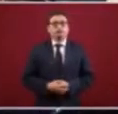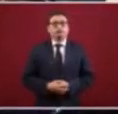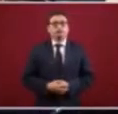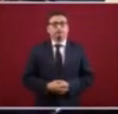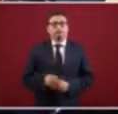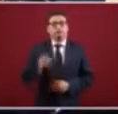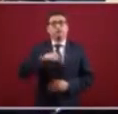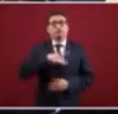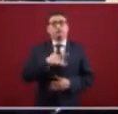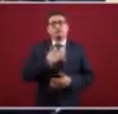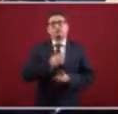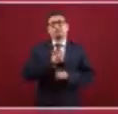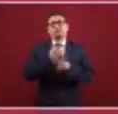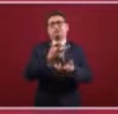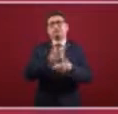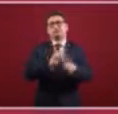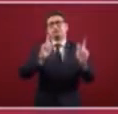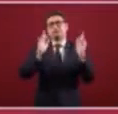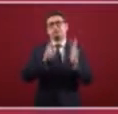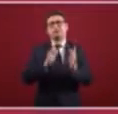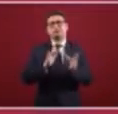lo expone con libertad.